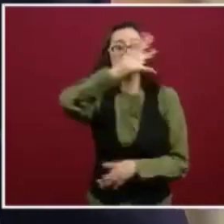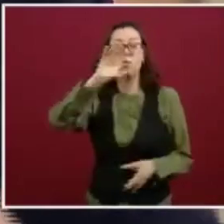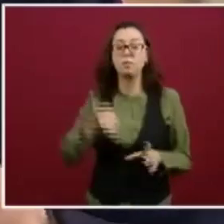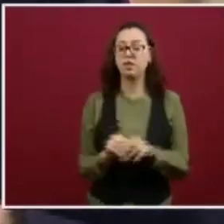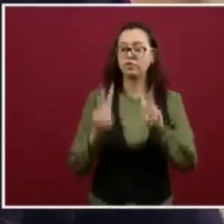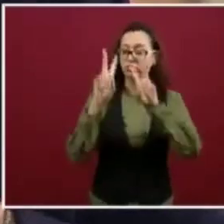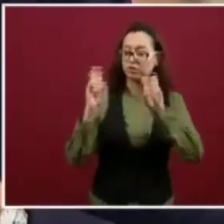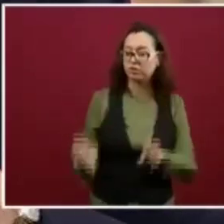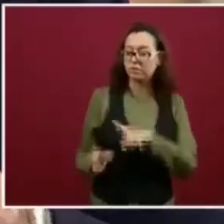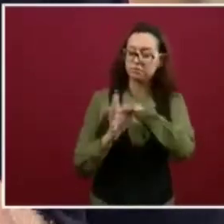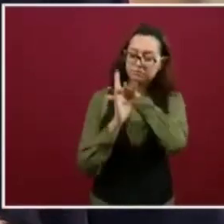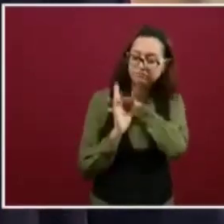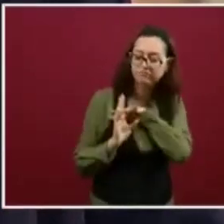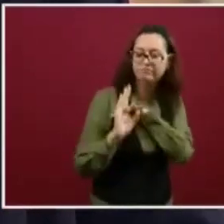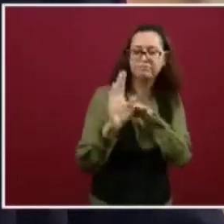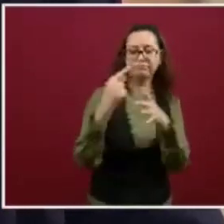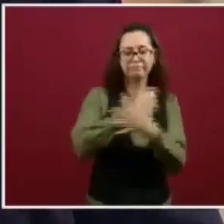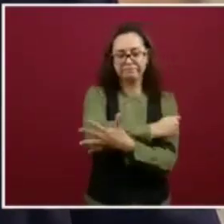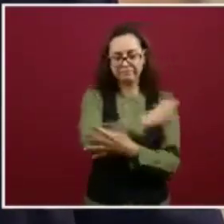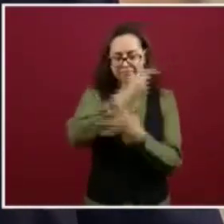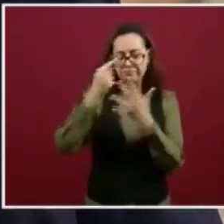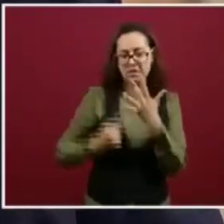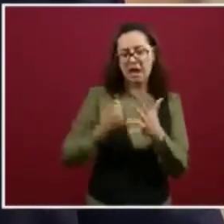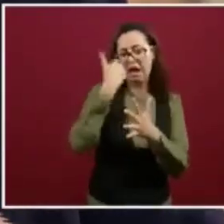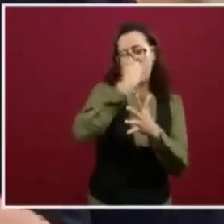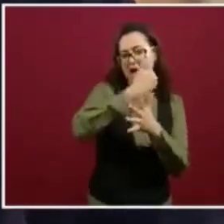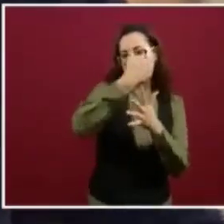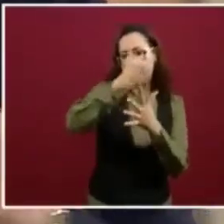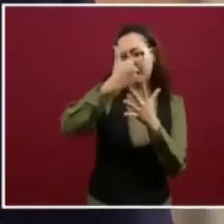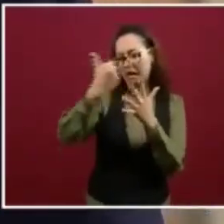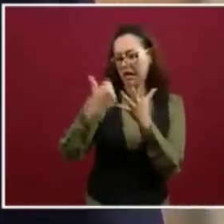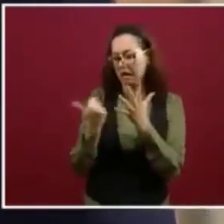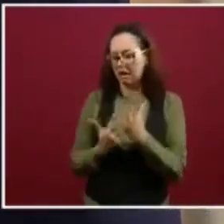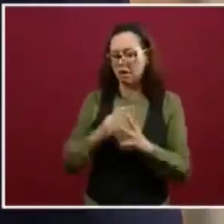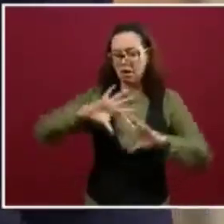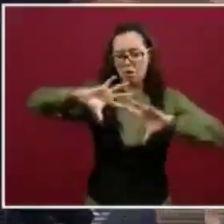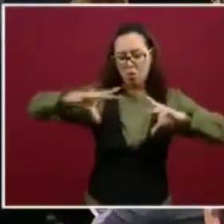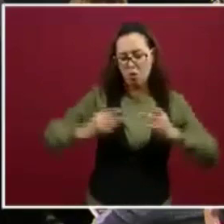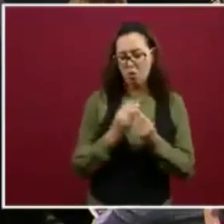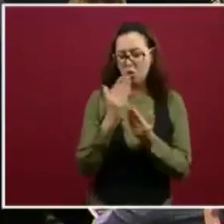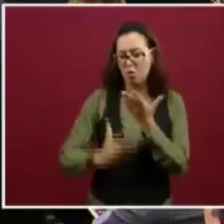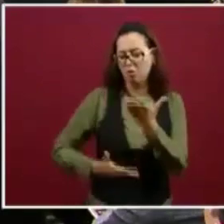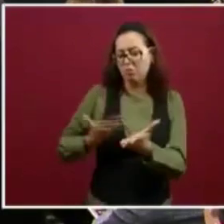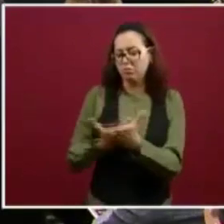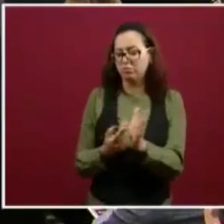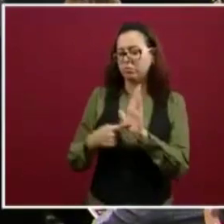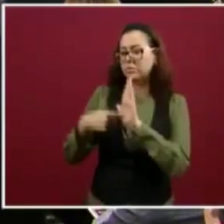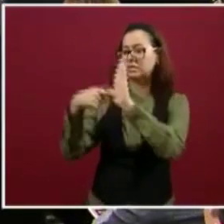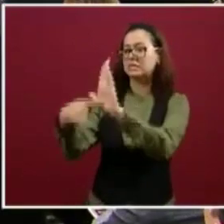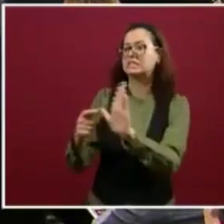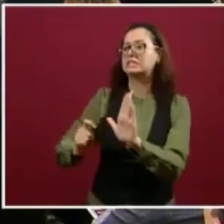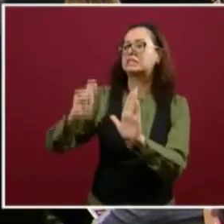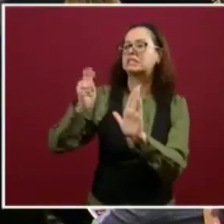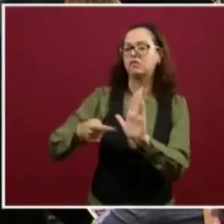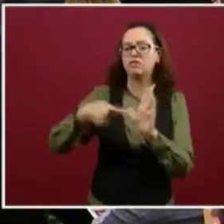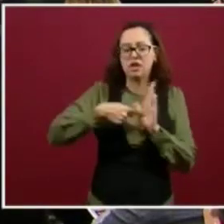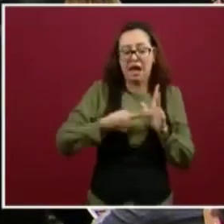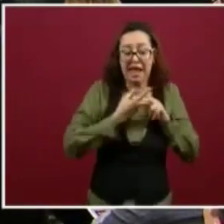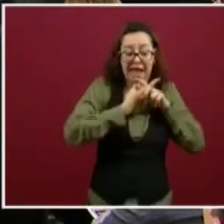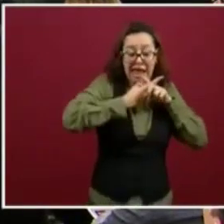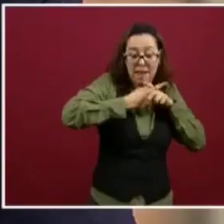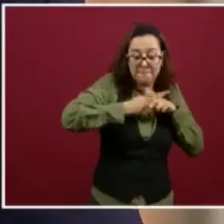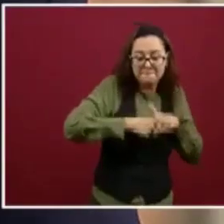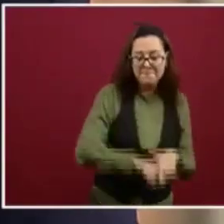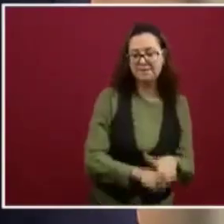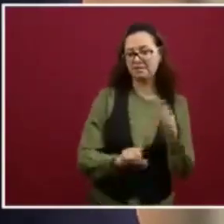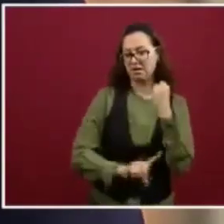fases. Nosotros lo que le entregamos el día de hoy, señor presidente, está centrado en el origen, porque nos parece que es el origen